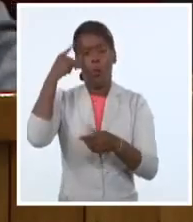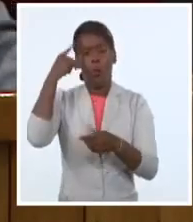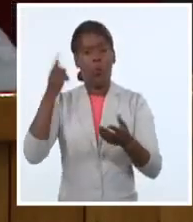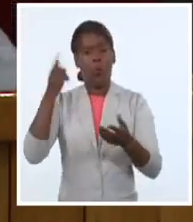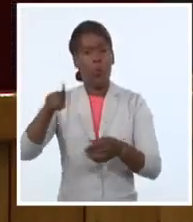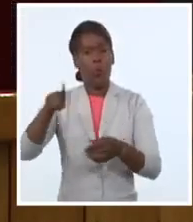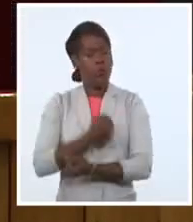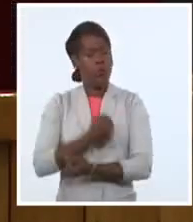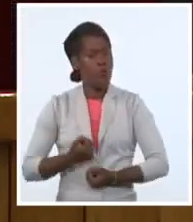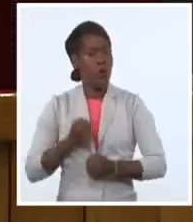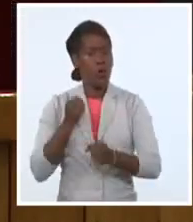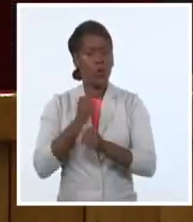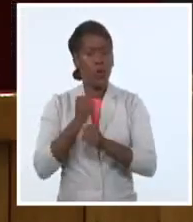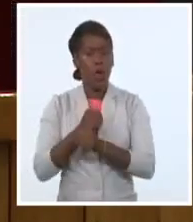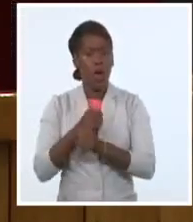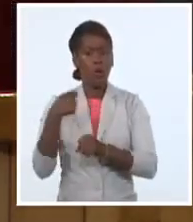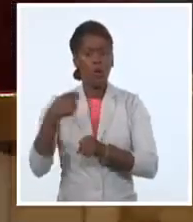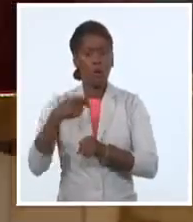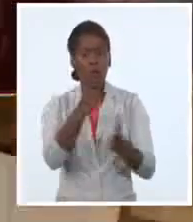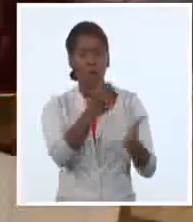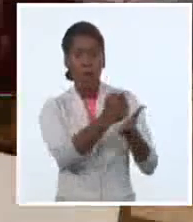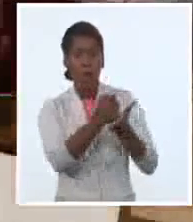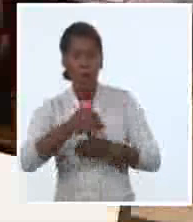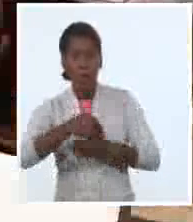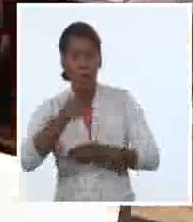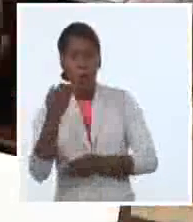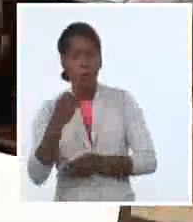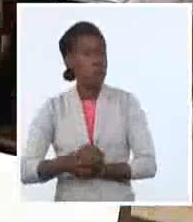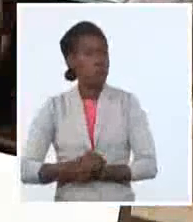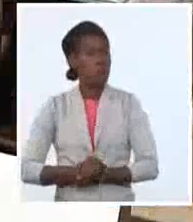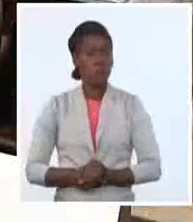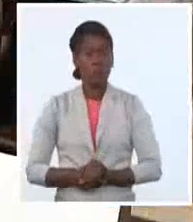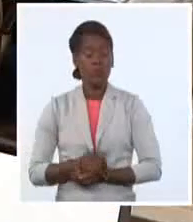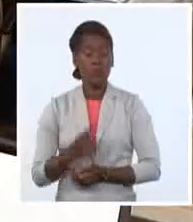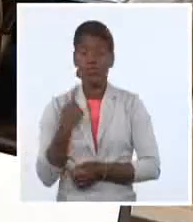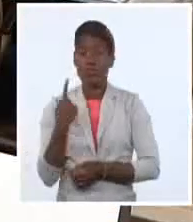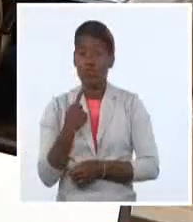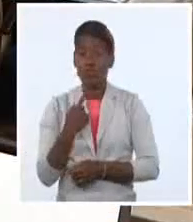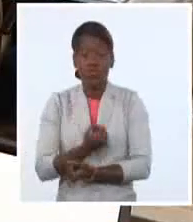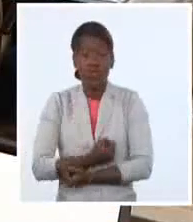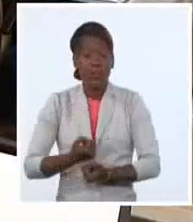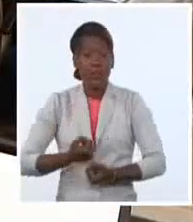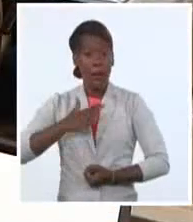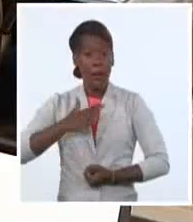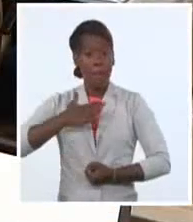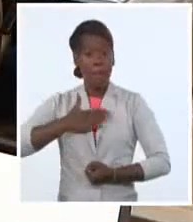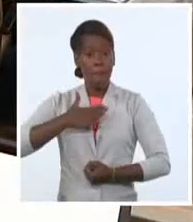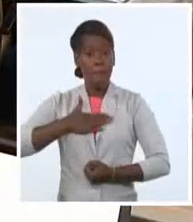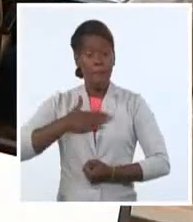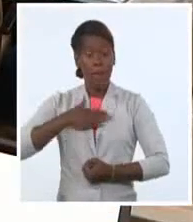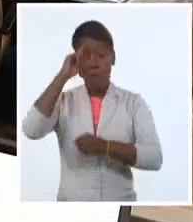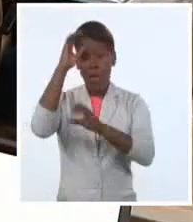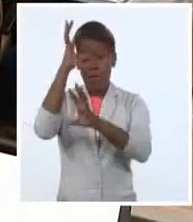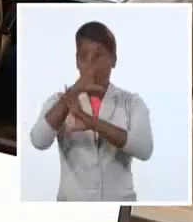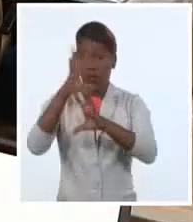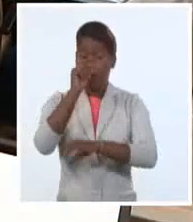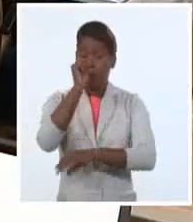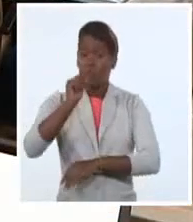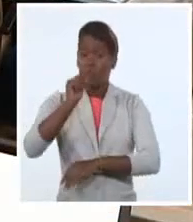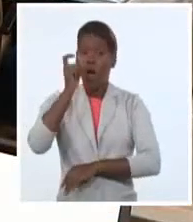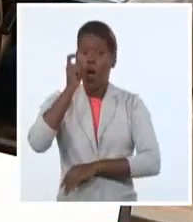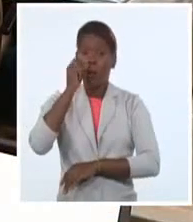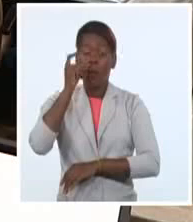en este siglo. El pueblo cubano sí lo sabe, está informado, y los hombres y mujeres de bien en el